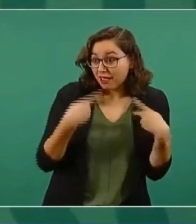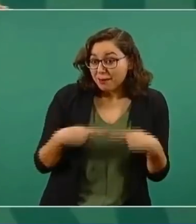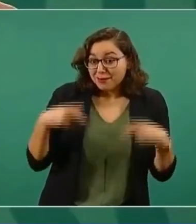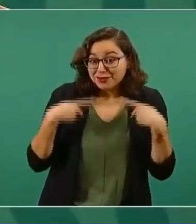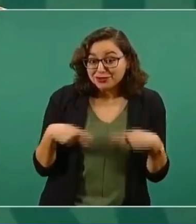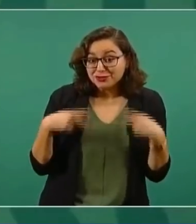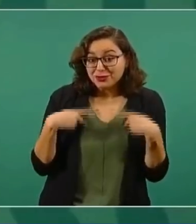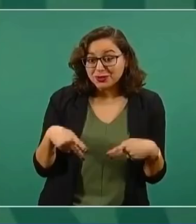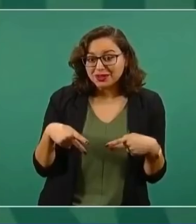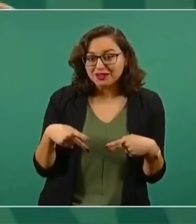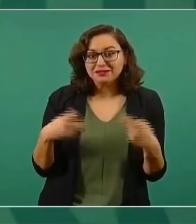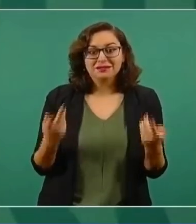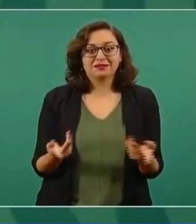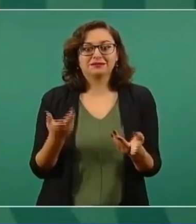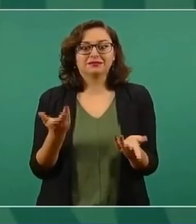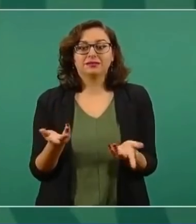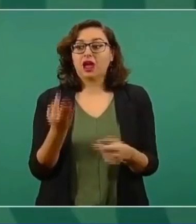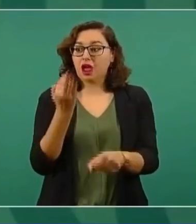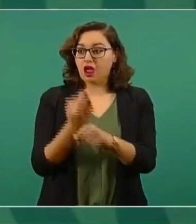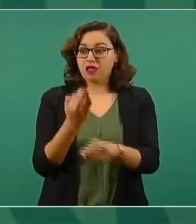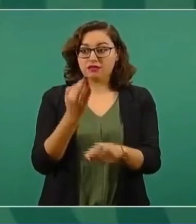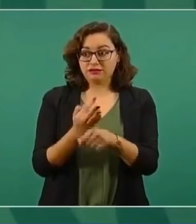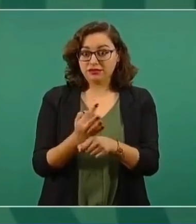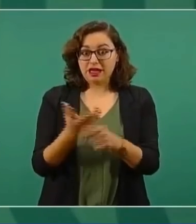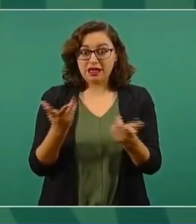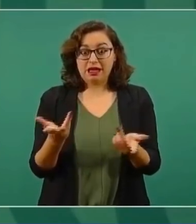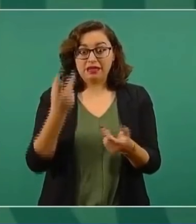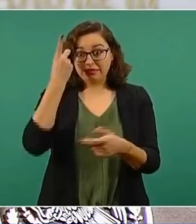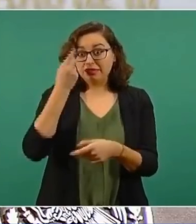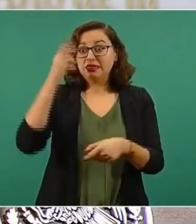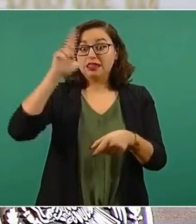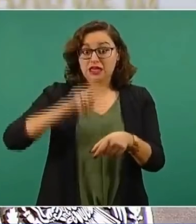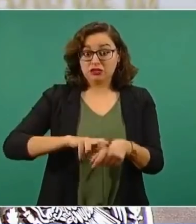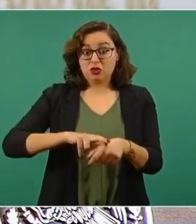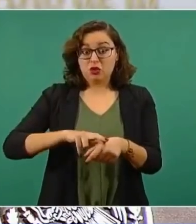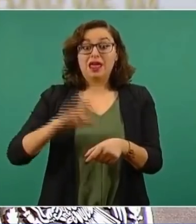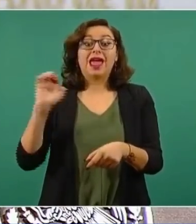Está siendo juzgado el anterior director de Pemex.